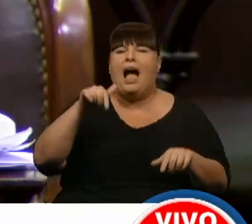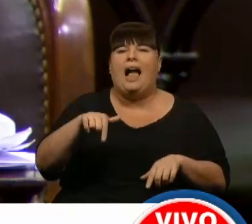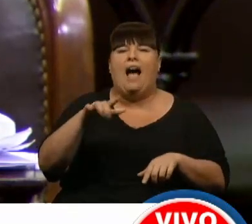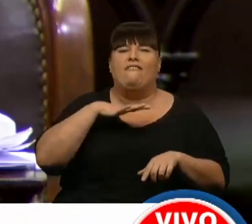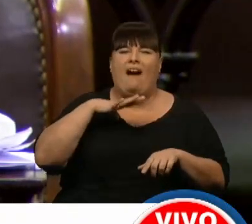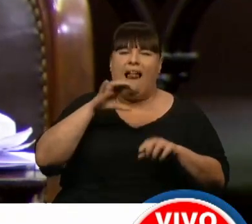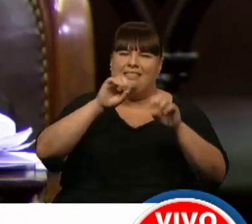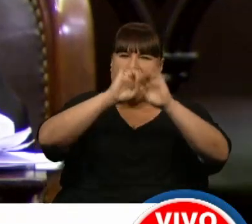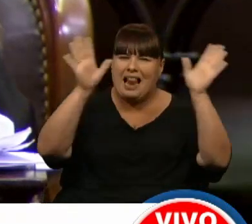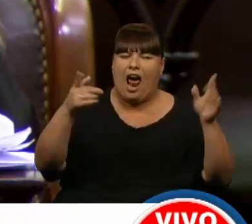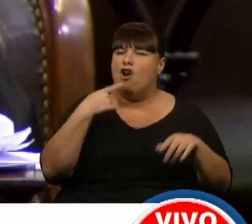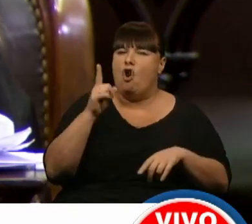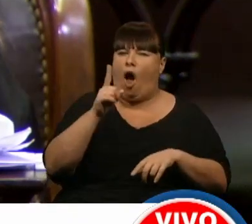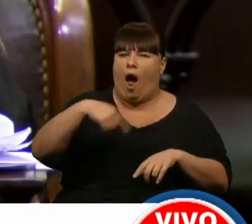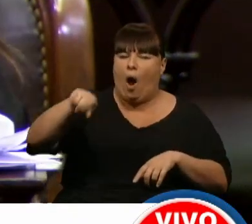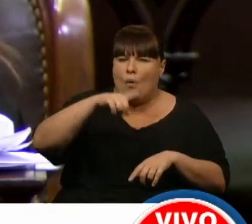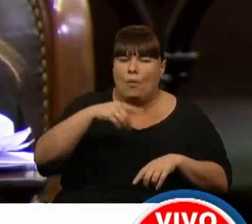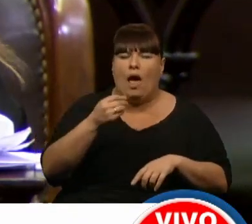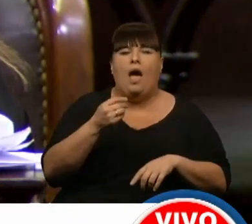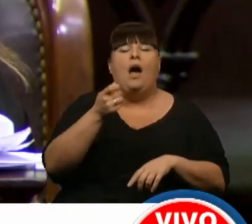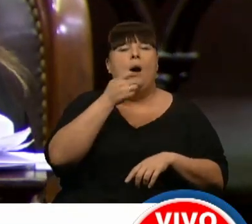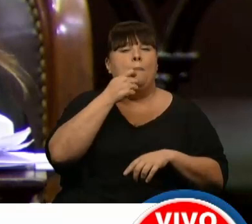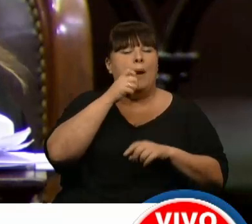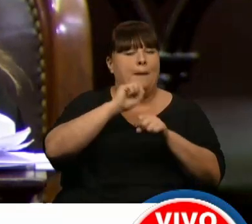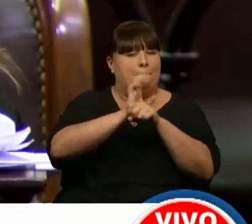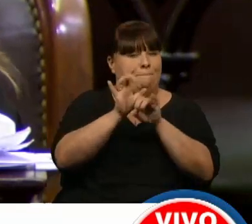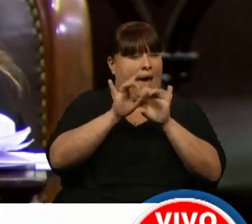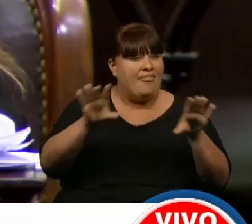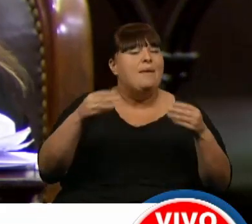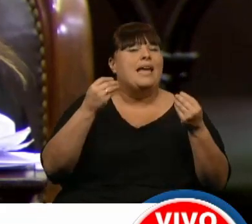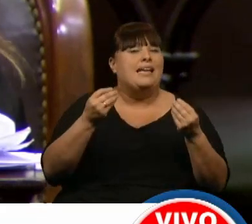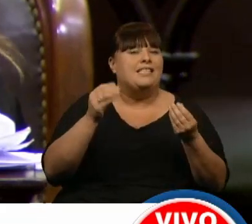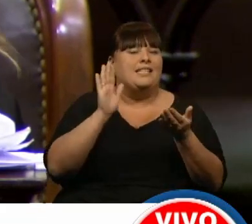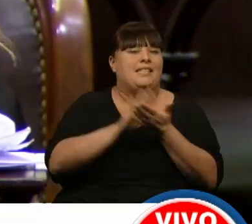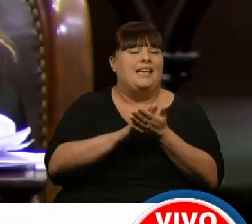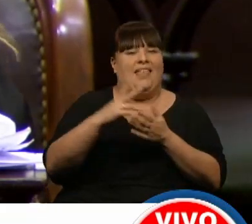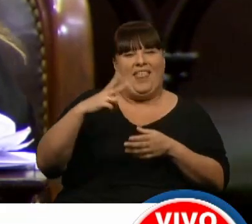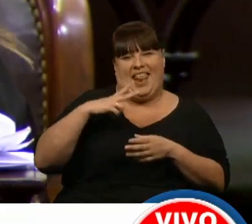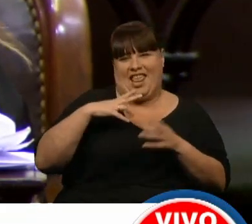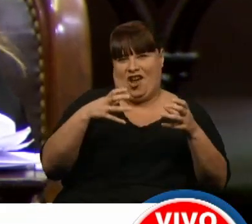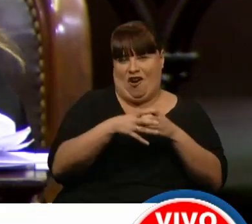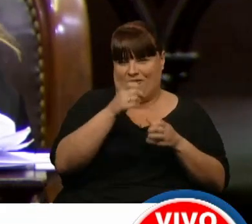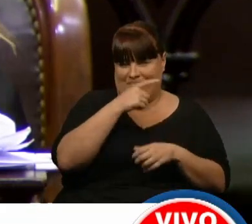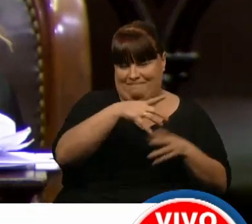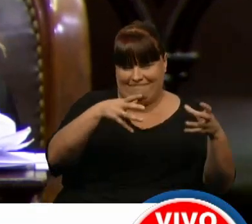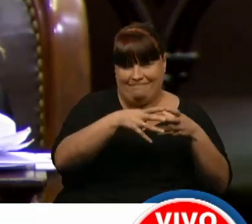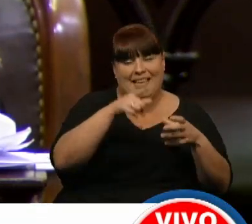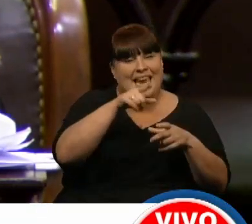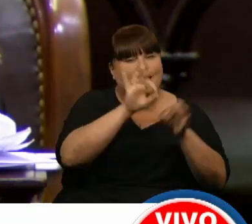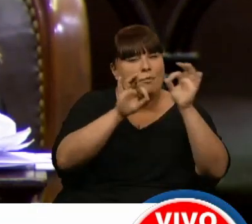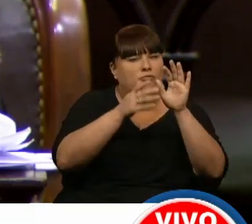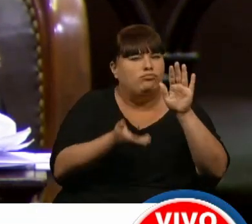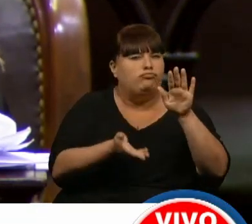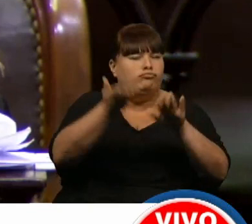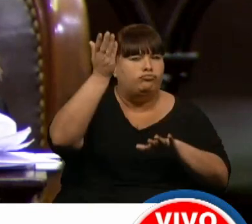se aclara y no se dice, que en una de las pandemias, que fue la pandemia neoliberal, este porcentaje